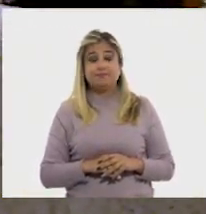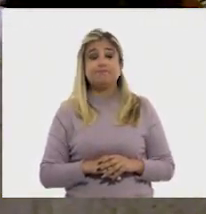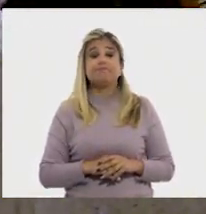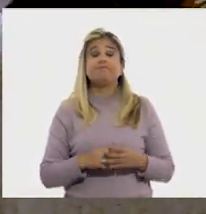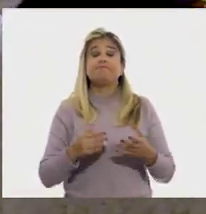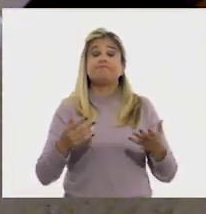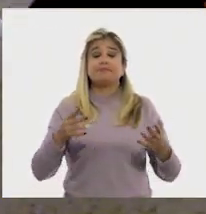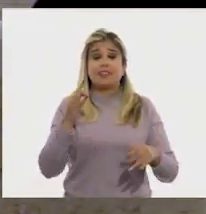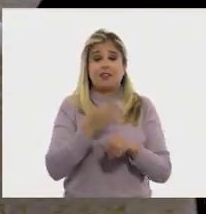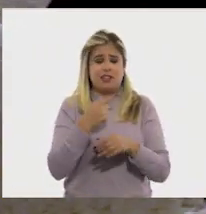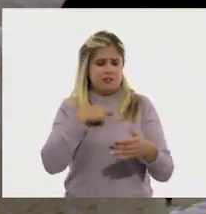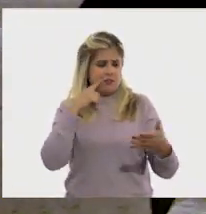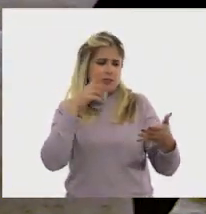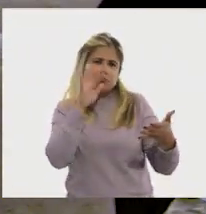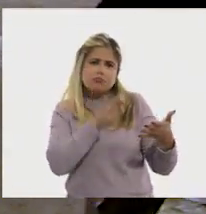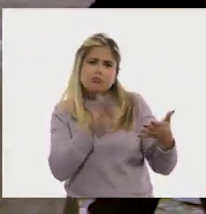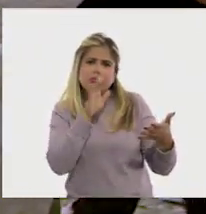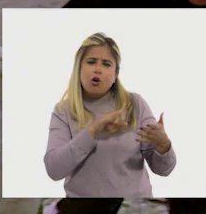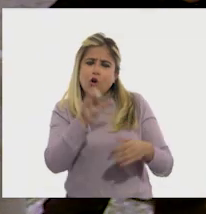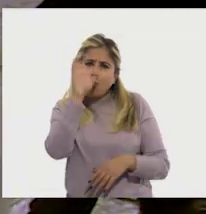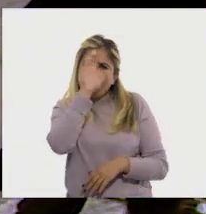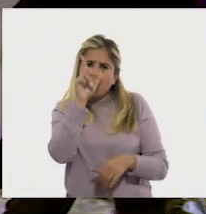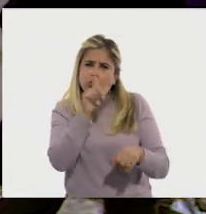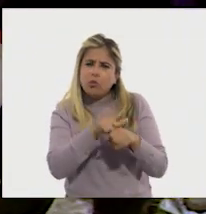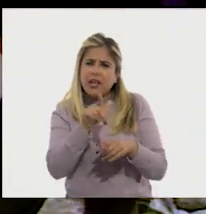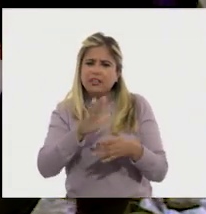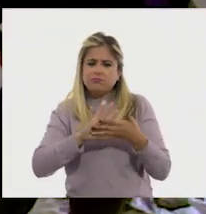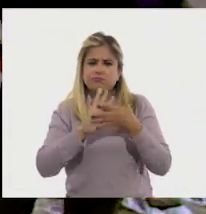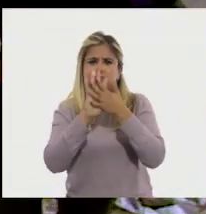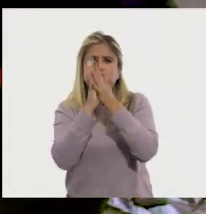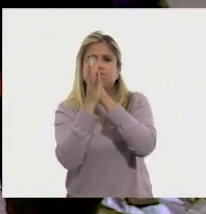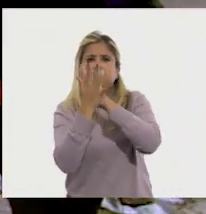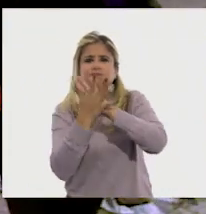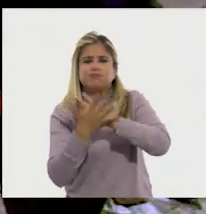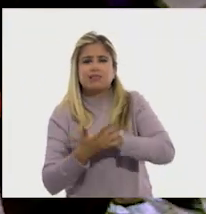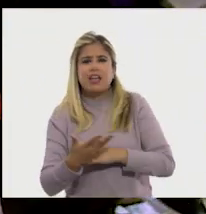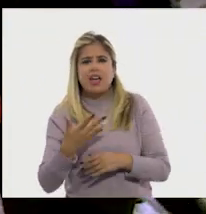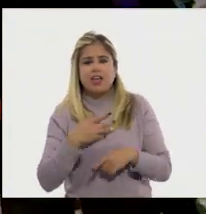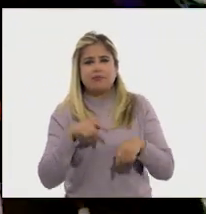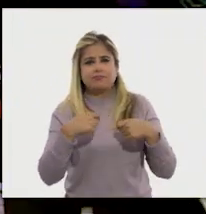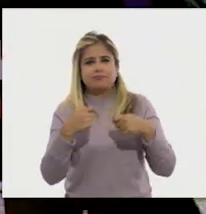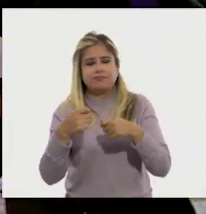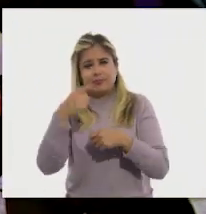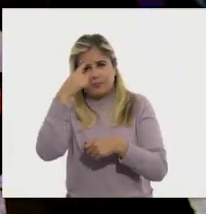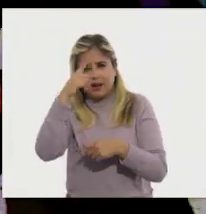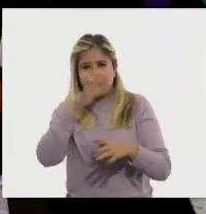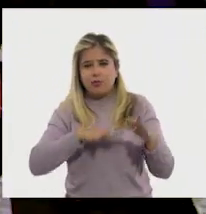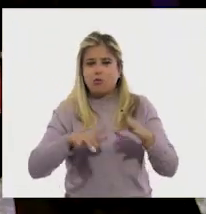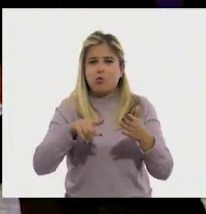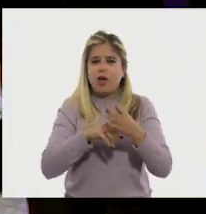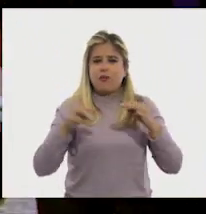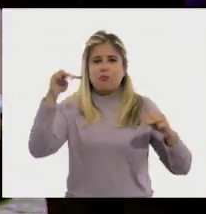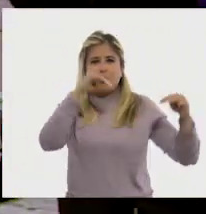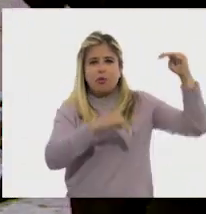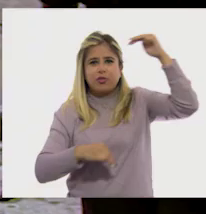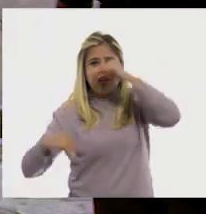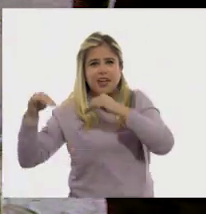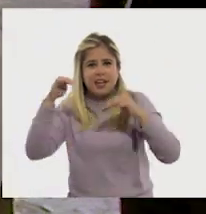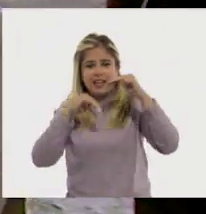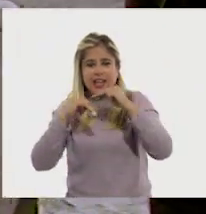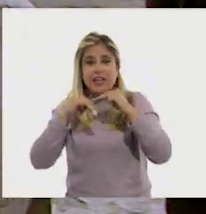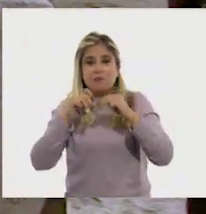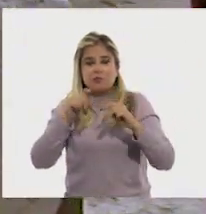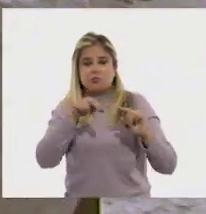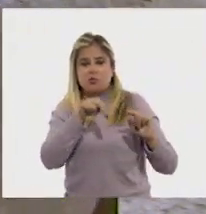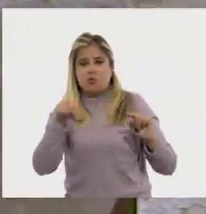Según lo que he leído, esta fue una cultura de transición entre las que se desarrollaron en el altiplano y los grupos bárbaros del